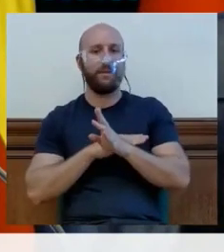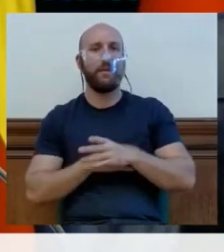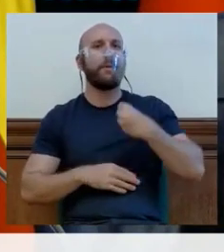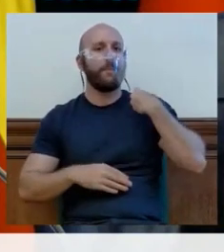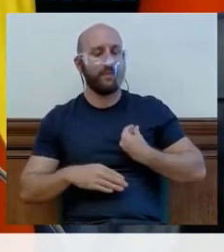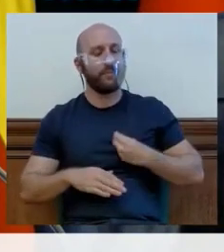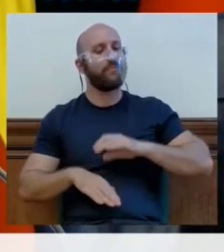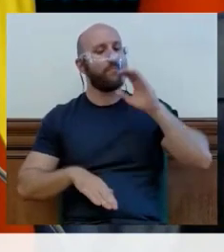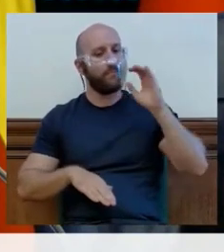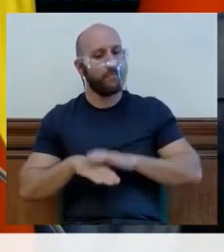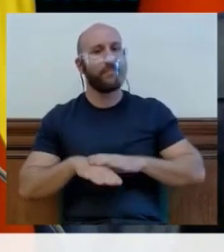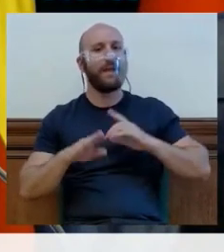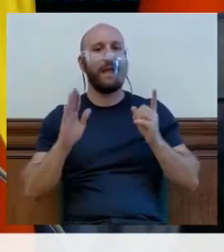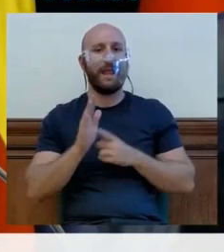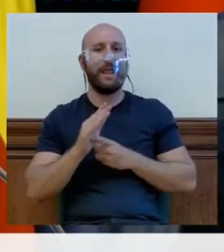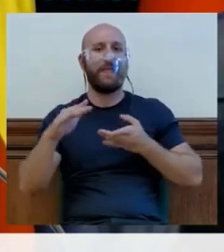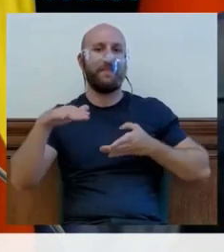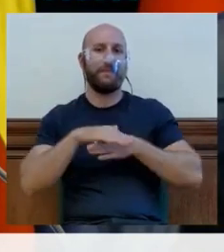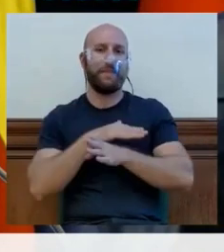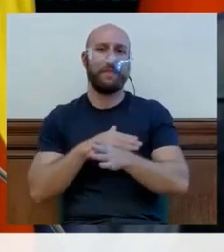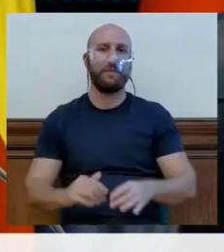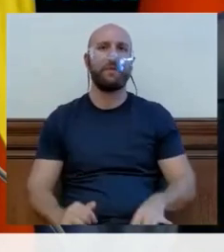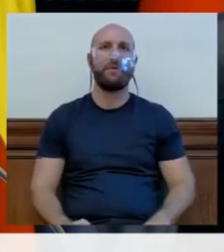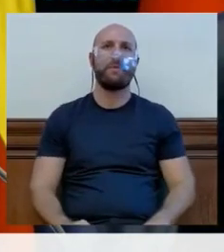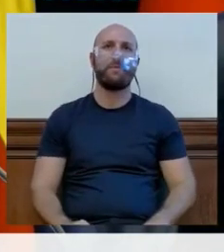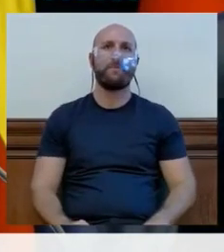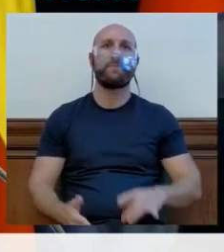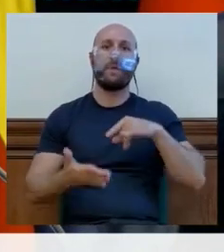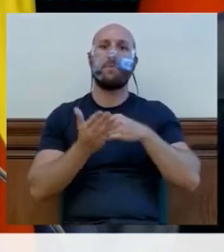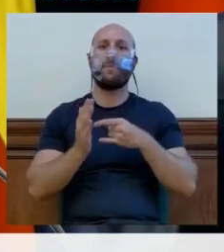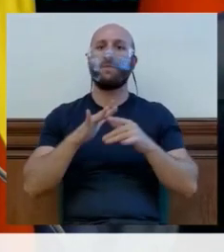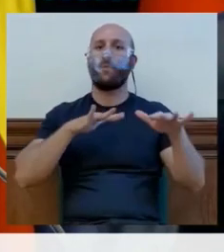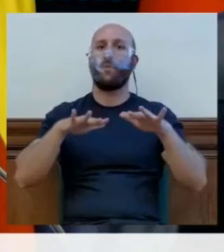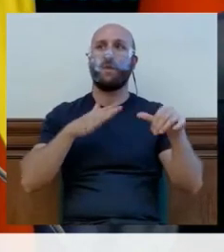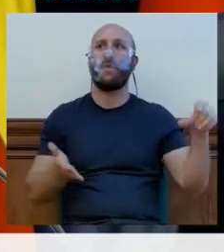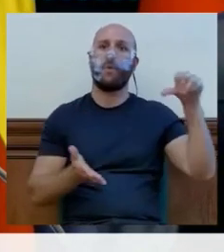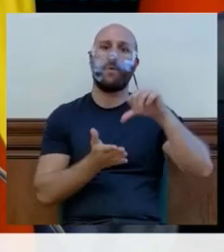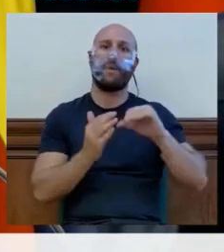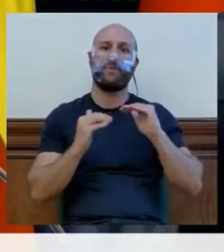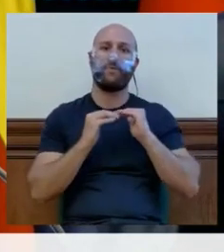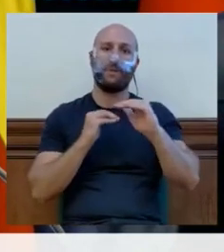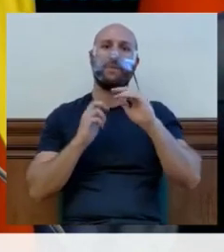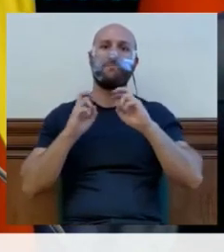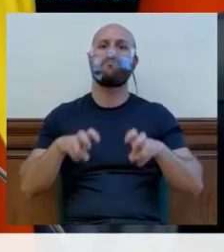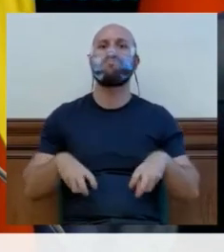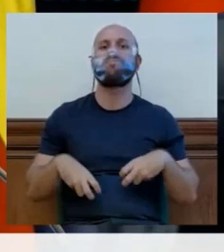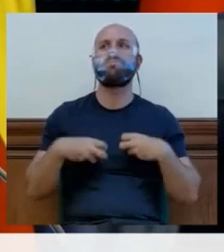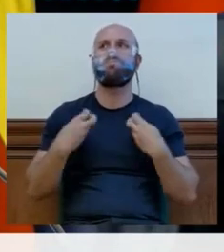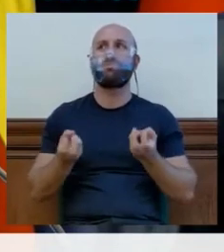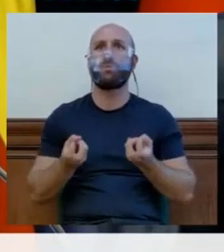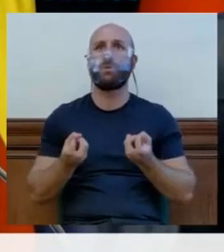la ley de accesibilidad. Actualizar el plan de movilidad urbana sostenible, desarrollando aquello que no está desarrollado, que es